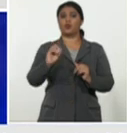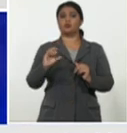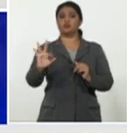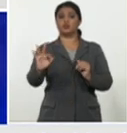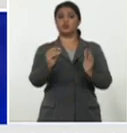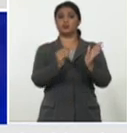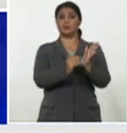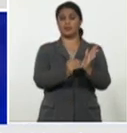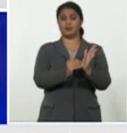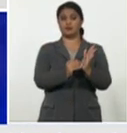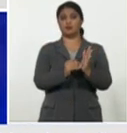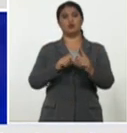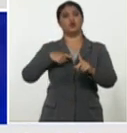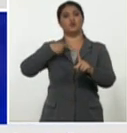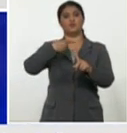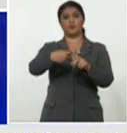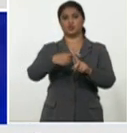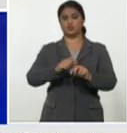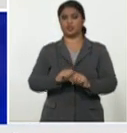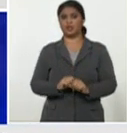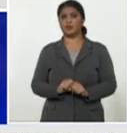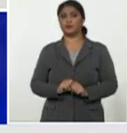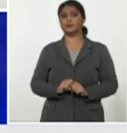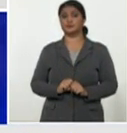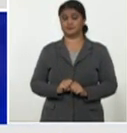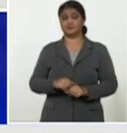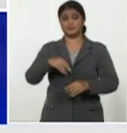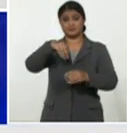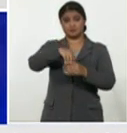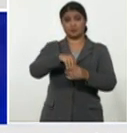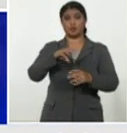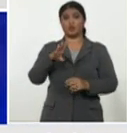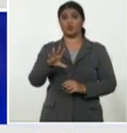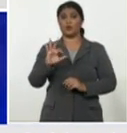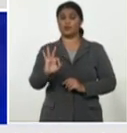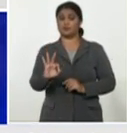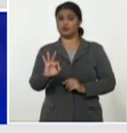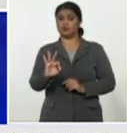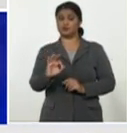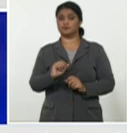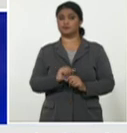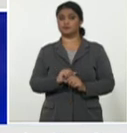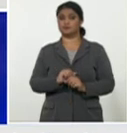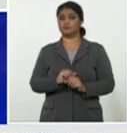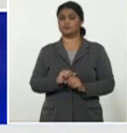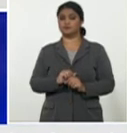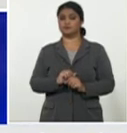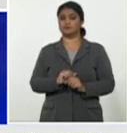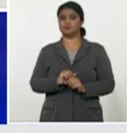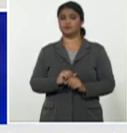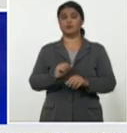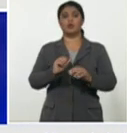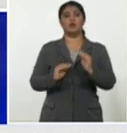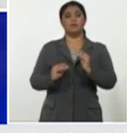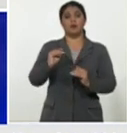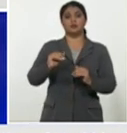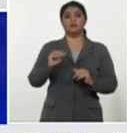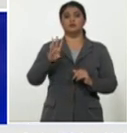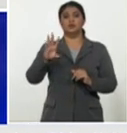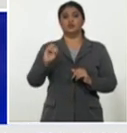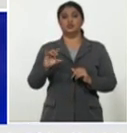casos, aporta el 48, más de 409.000 casos, aporta el